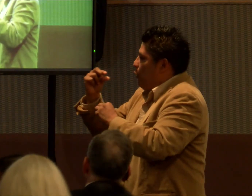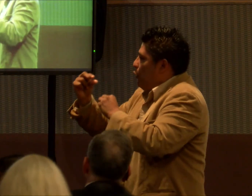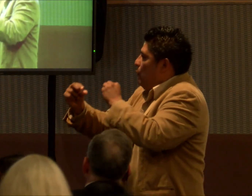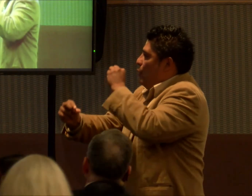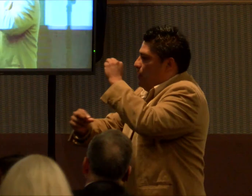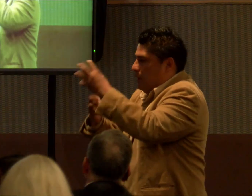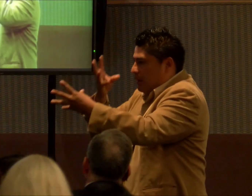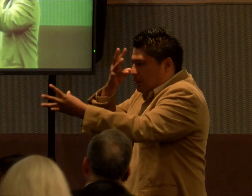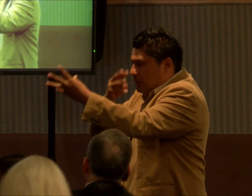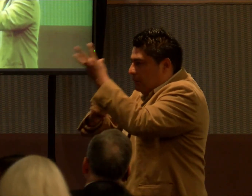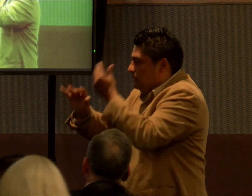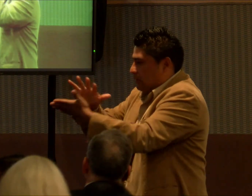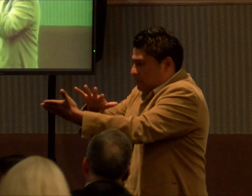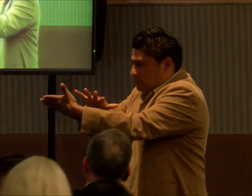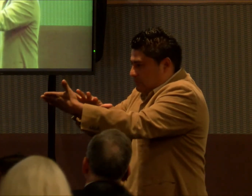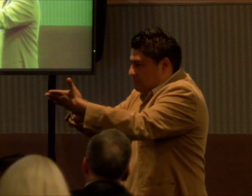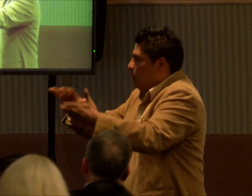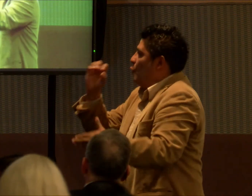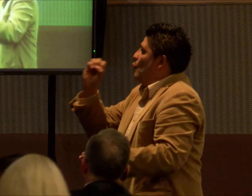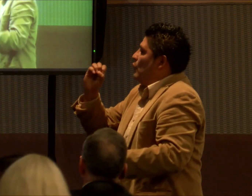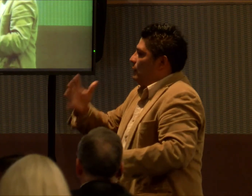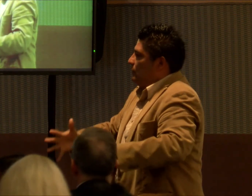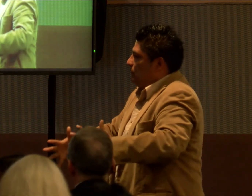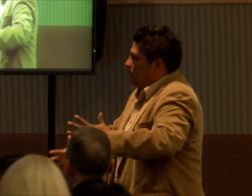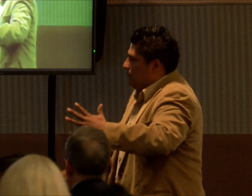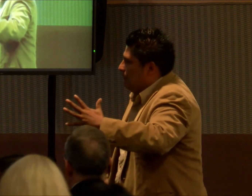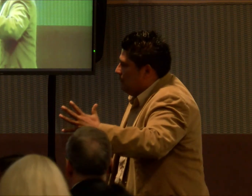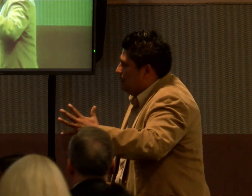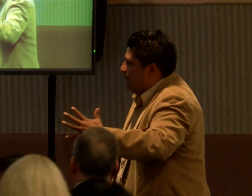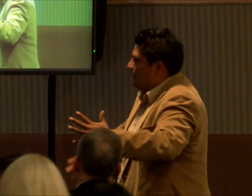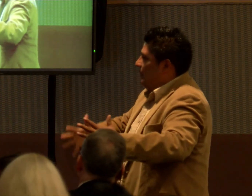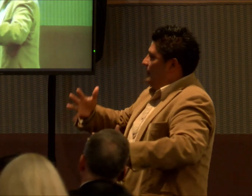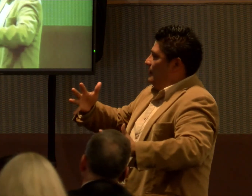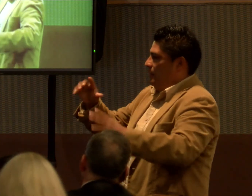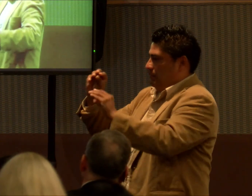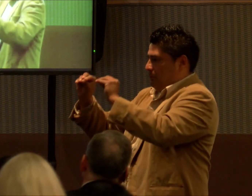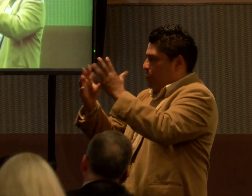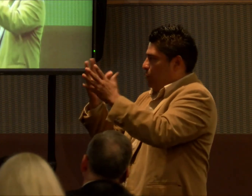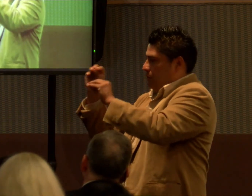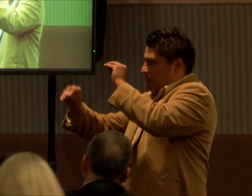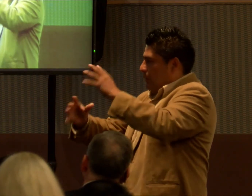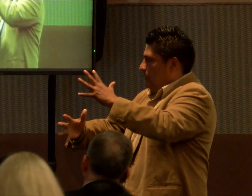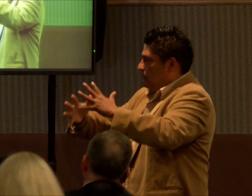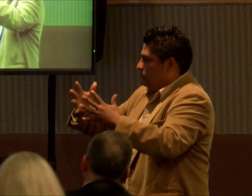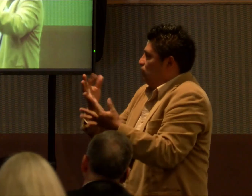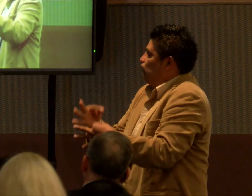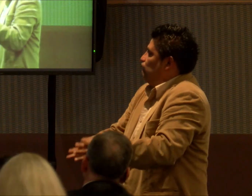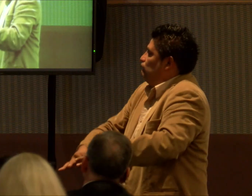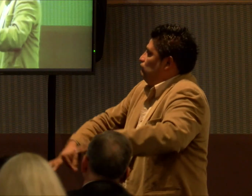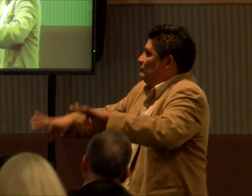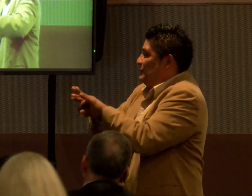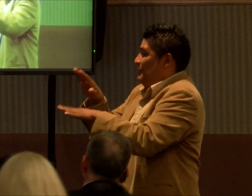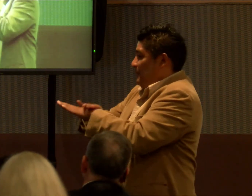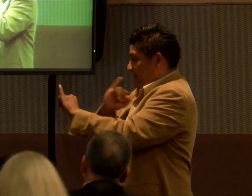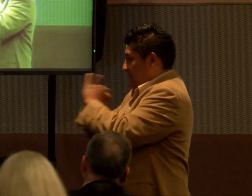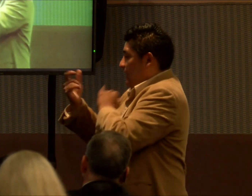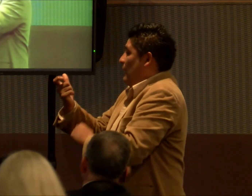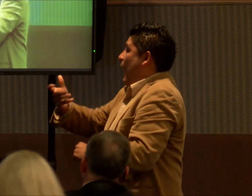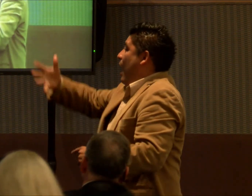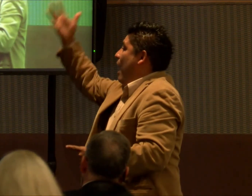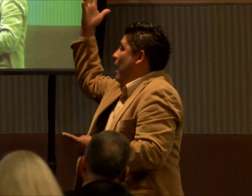las necesidades que se tienen y que finalmente esto produce depresión también en las personas sordas. ¿Por qué? Porque